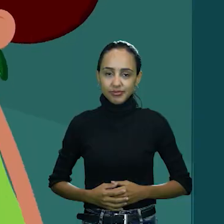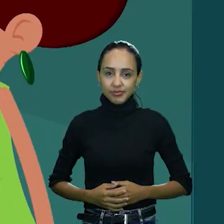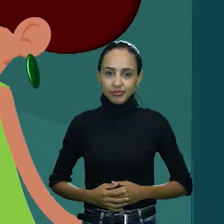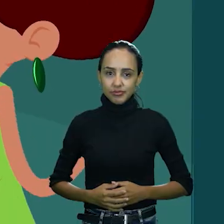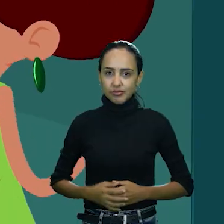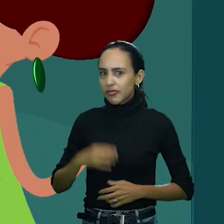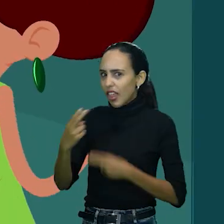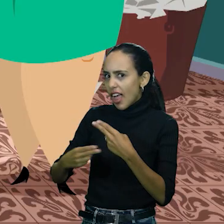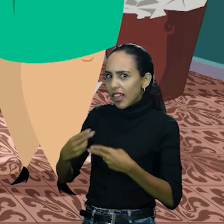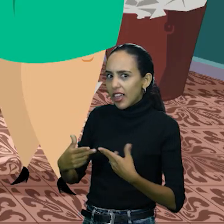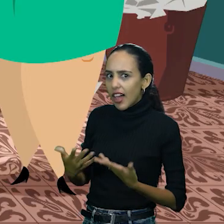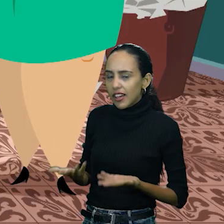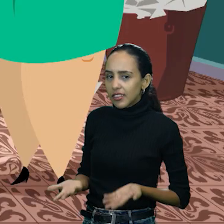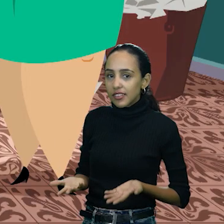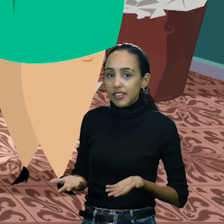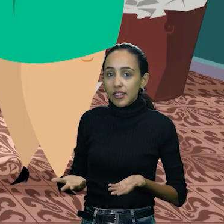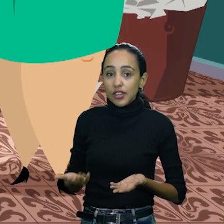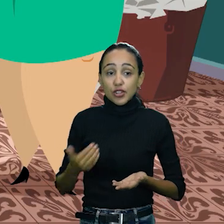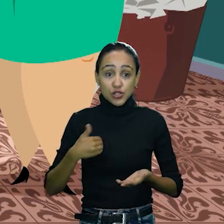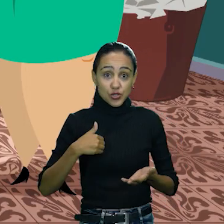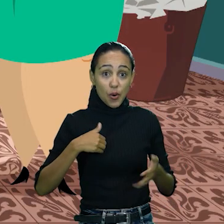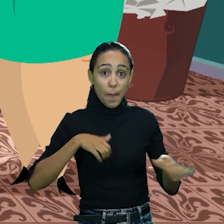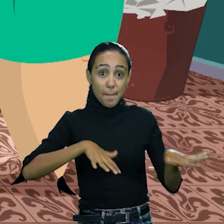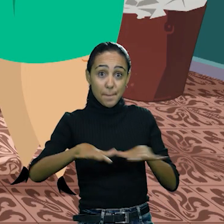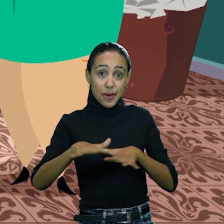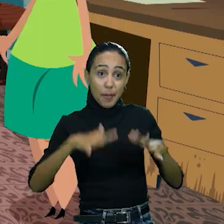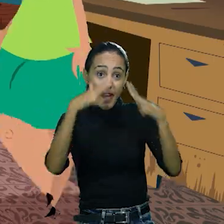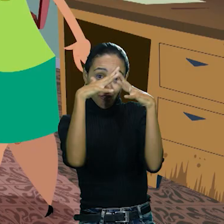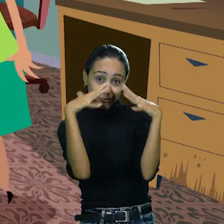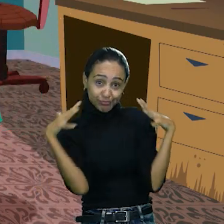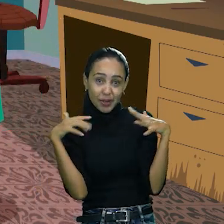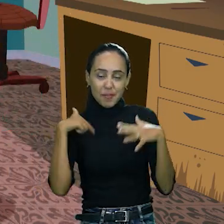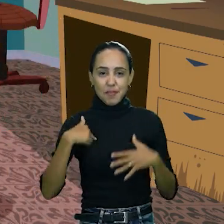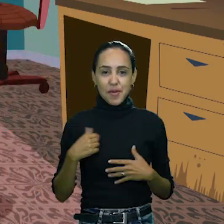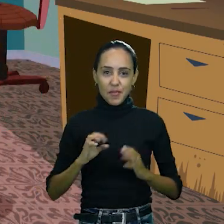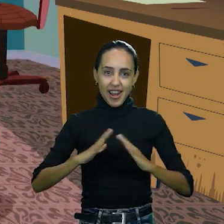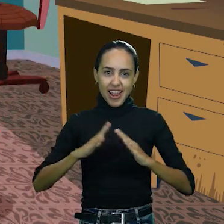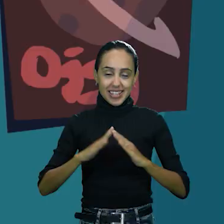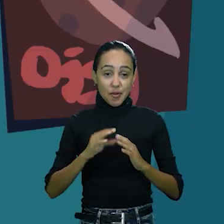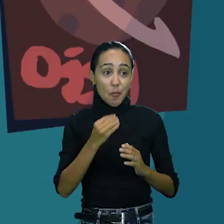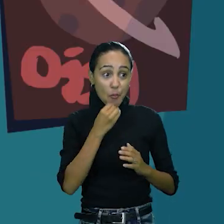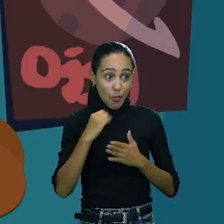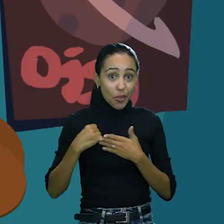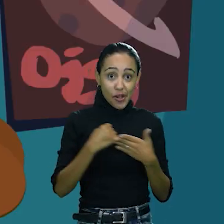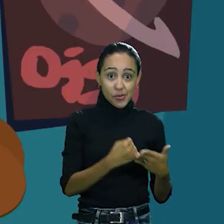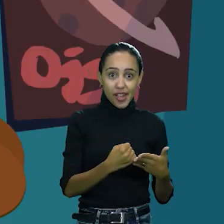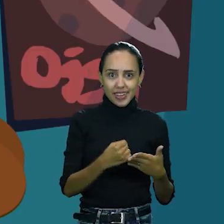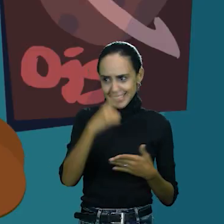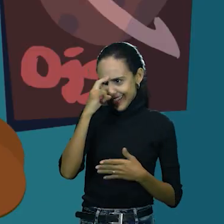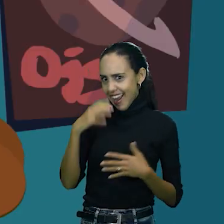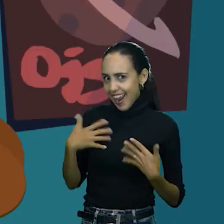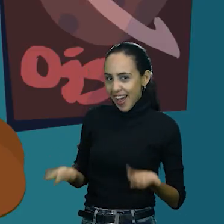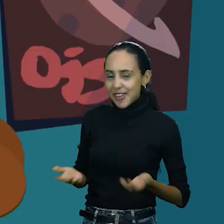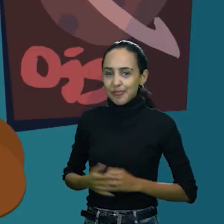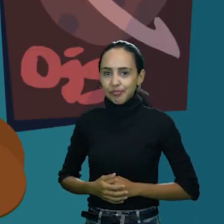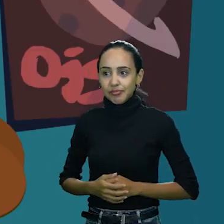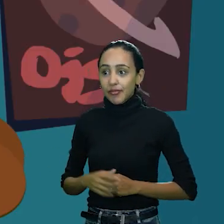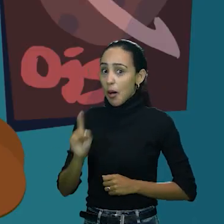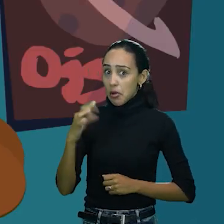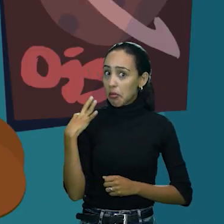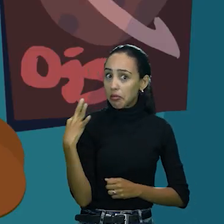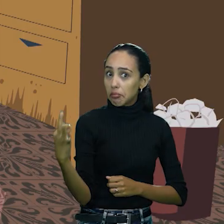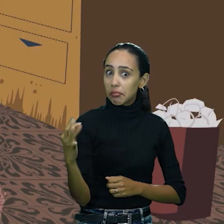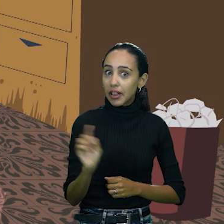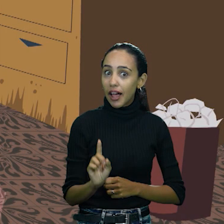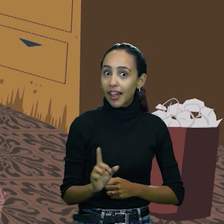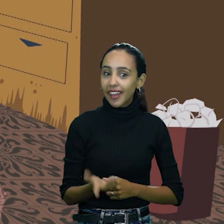Hijo, ¿qué haces? Estoy preparando una acampada casera. ¿Te puedo ayudar? ¡Claro! ¿Y a mí no me van a